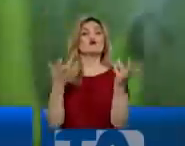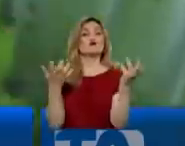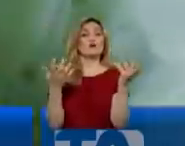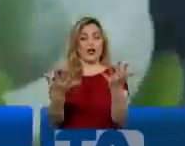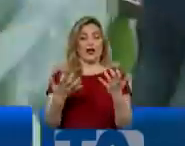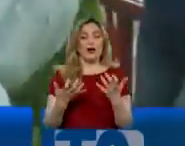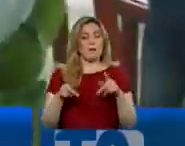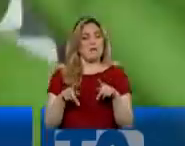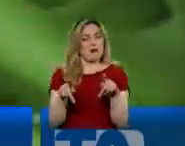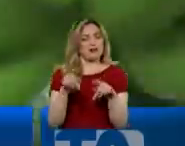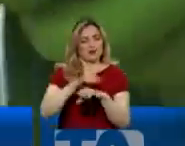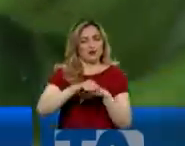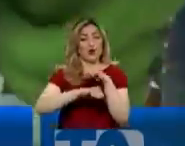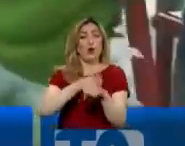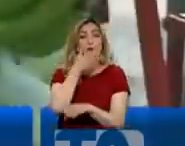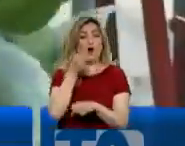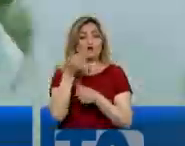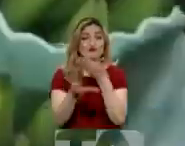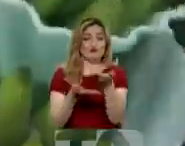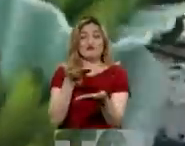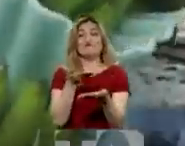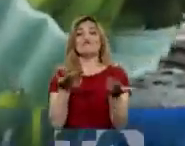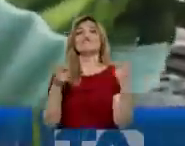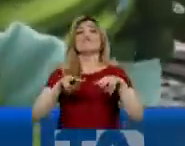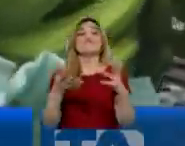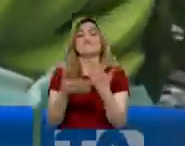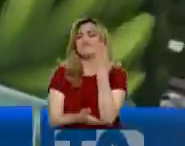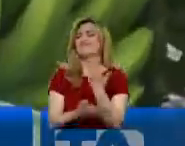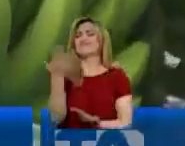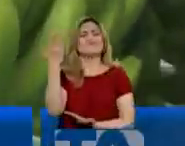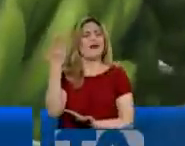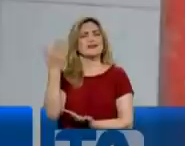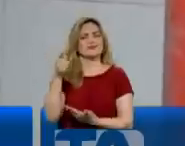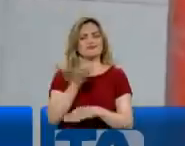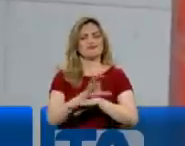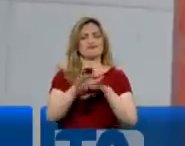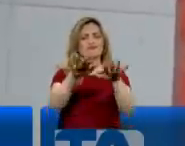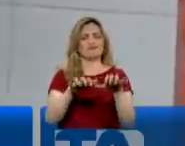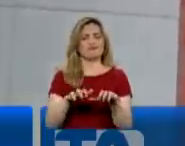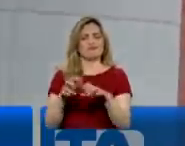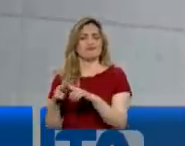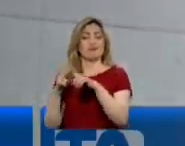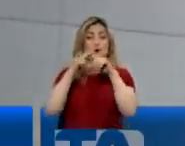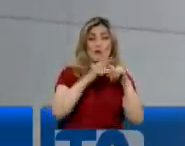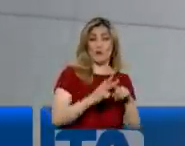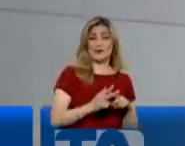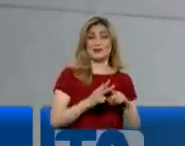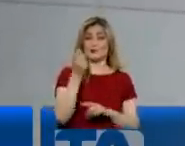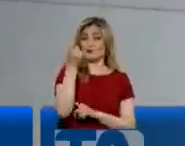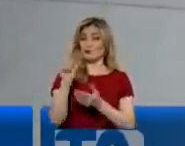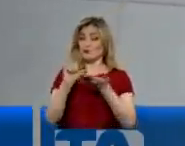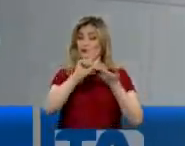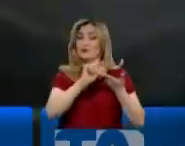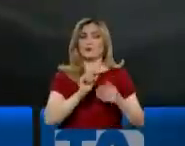sector tener una mejor estructura de comercialización y además facilitar a los agricultores el acceso a créditos pese a hacer la actividad